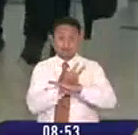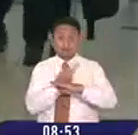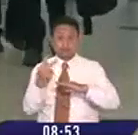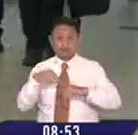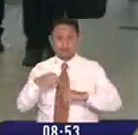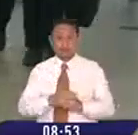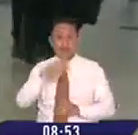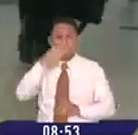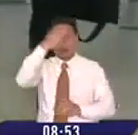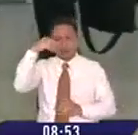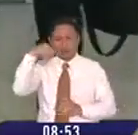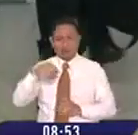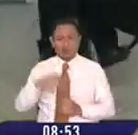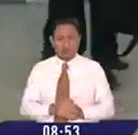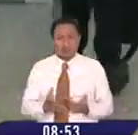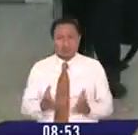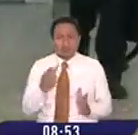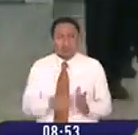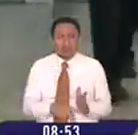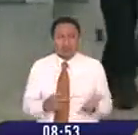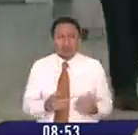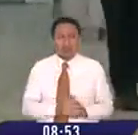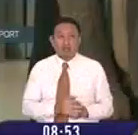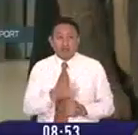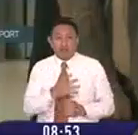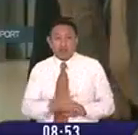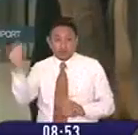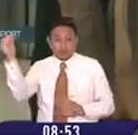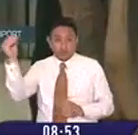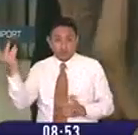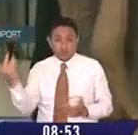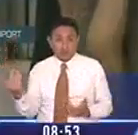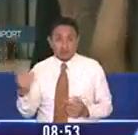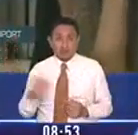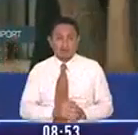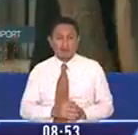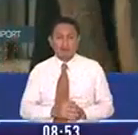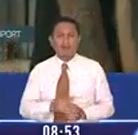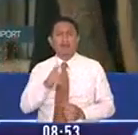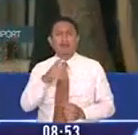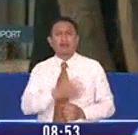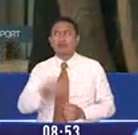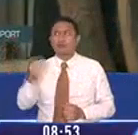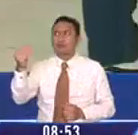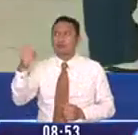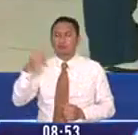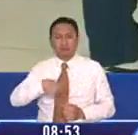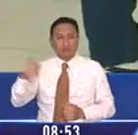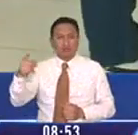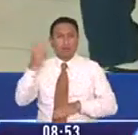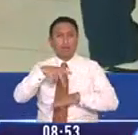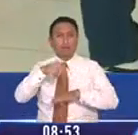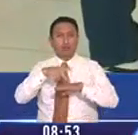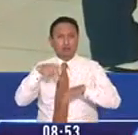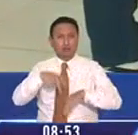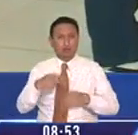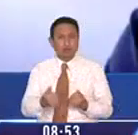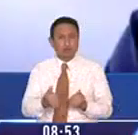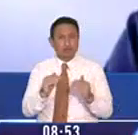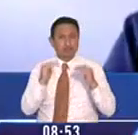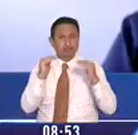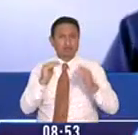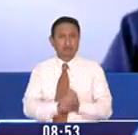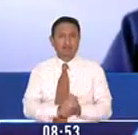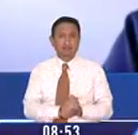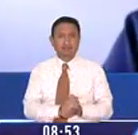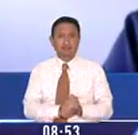de migrantes que se desconoce cuándo parará. Pero, ¿qué sucede cuando los que migran son profesionales y altamente cualificados? Claro,